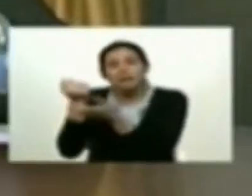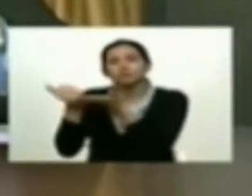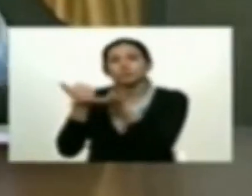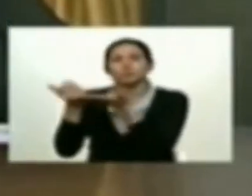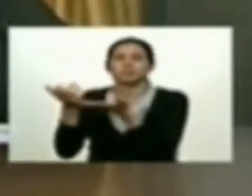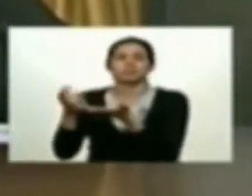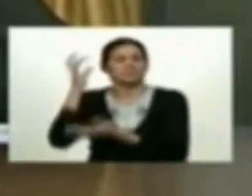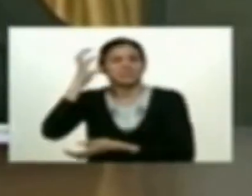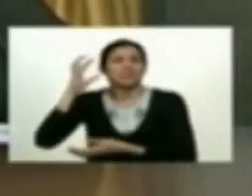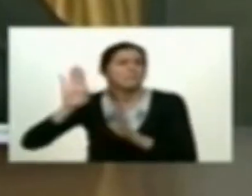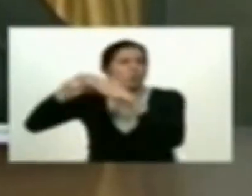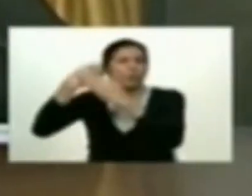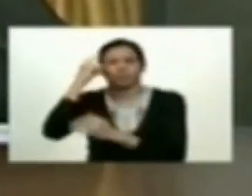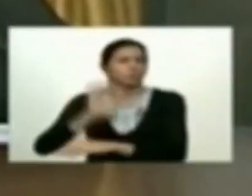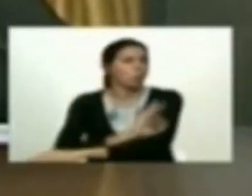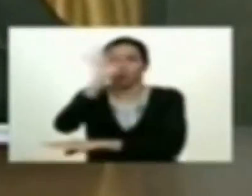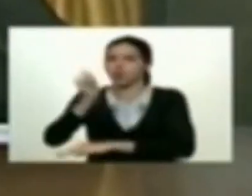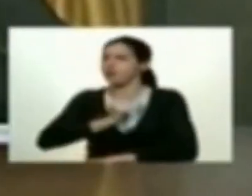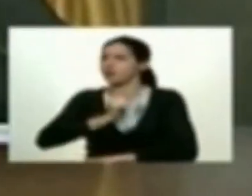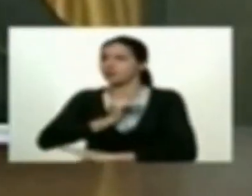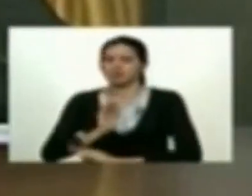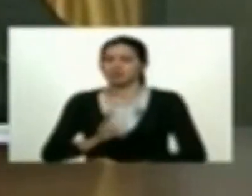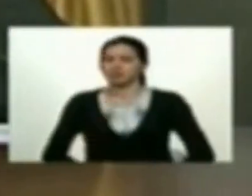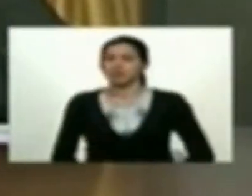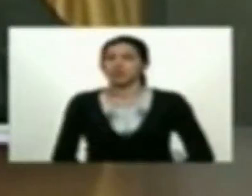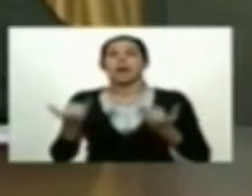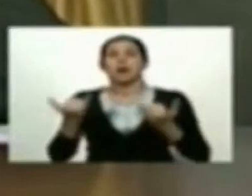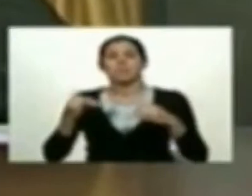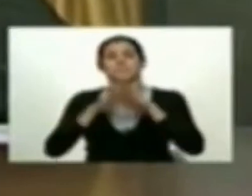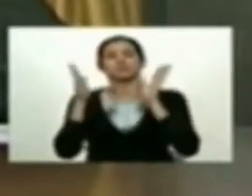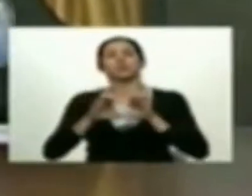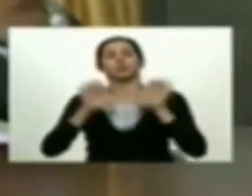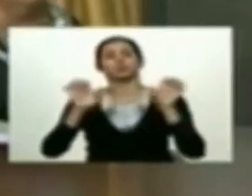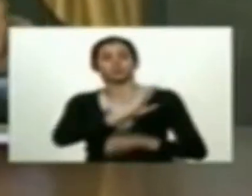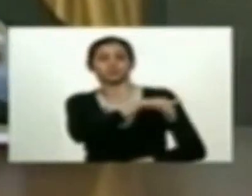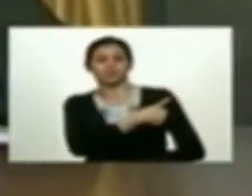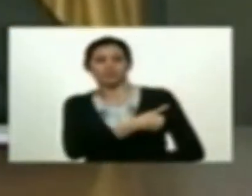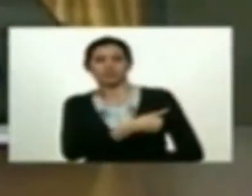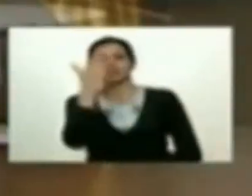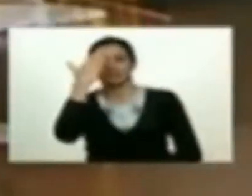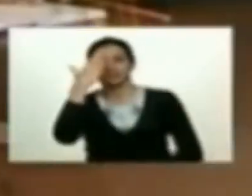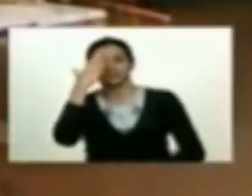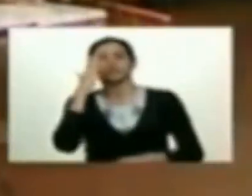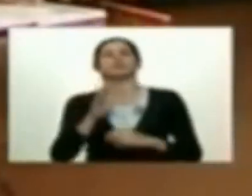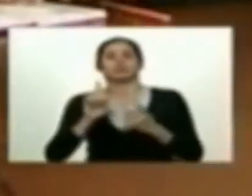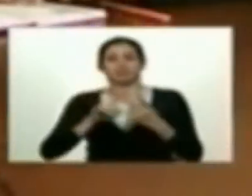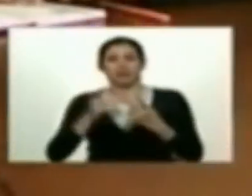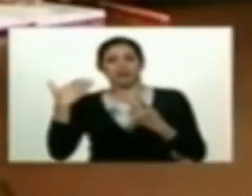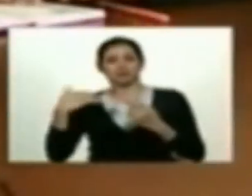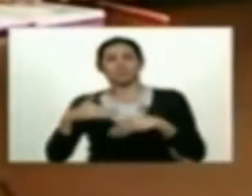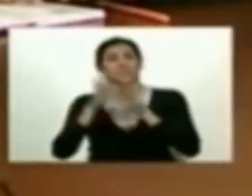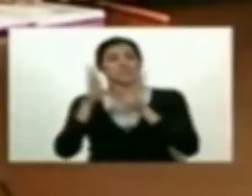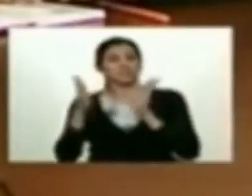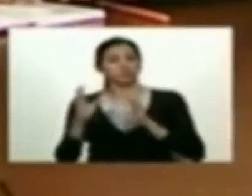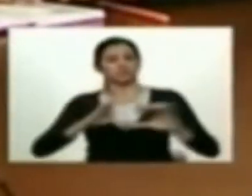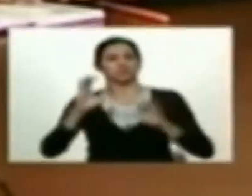se podía quedar atrás gabinete nuevo o en algunos casos como diría el refrán los mismos perros pero con diferente